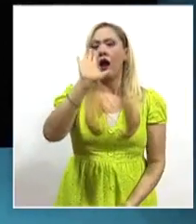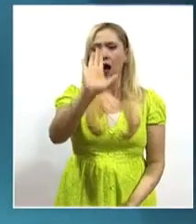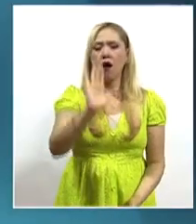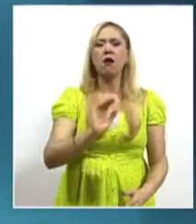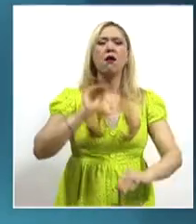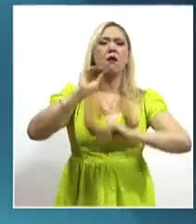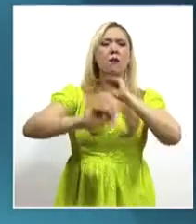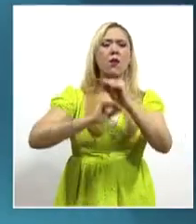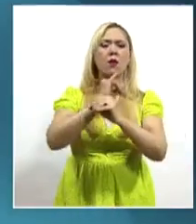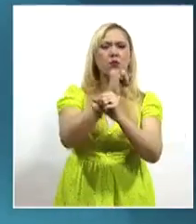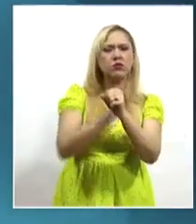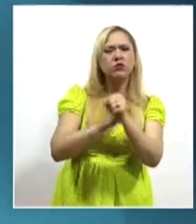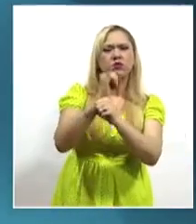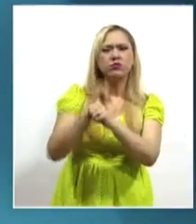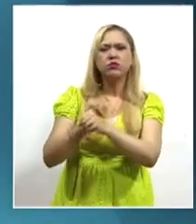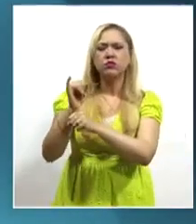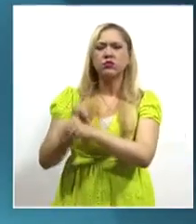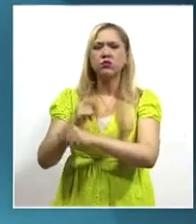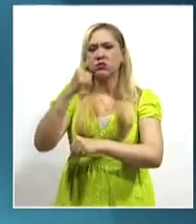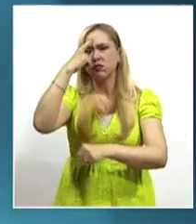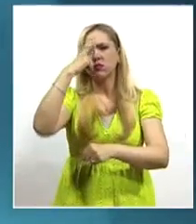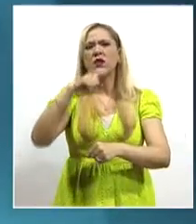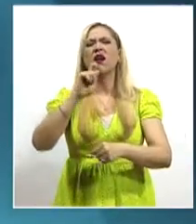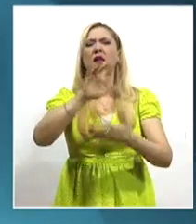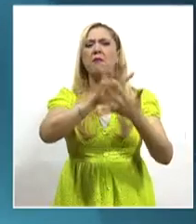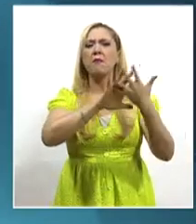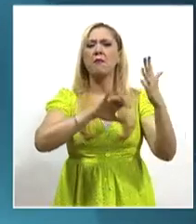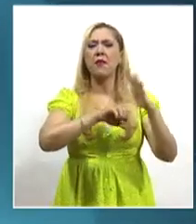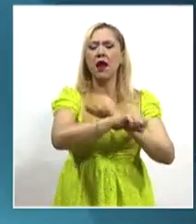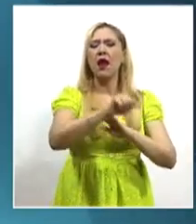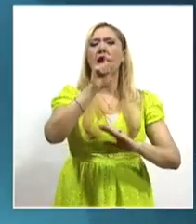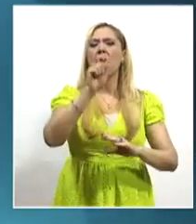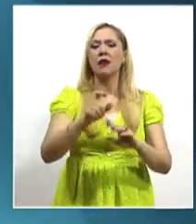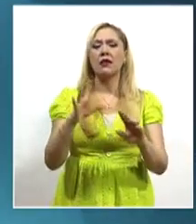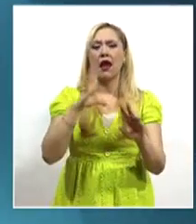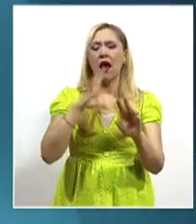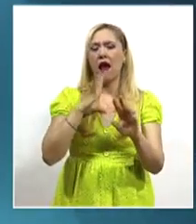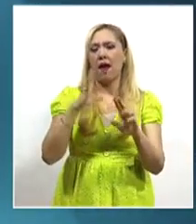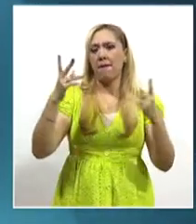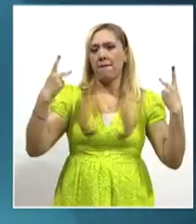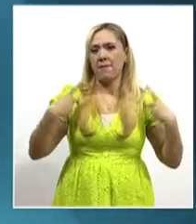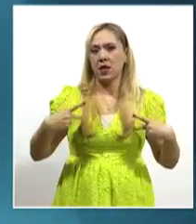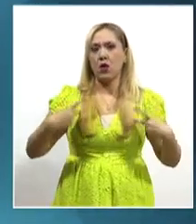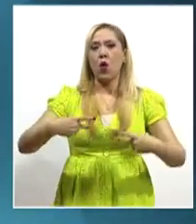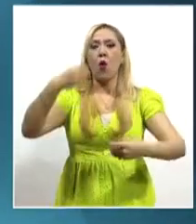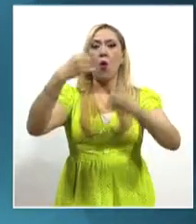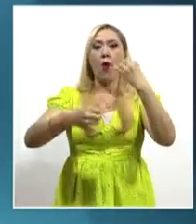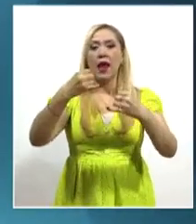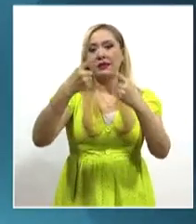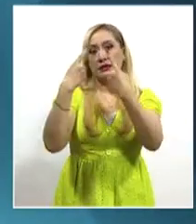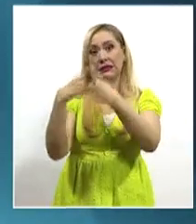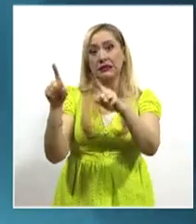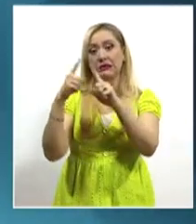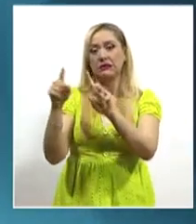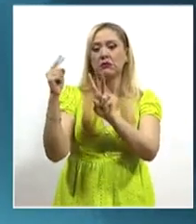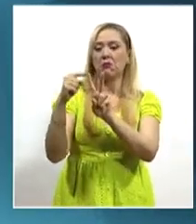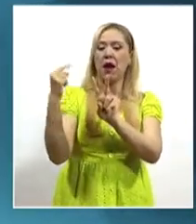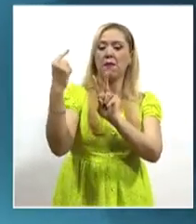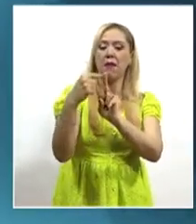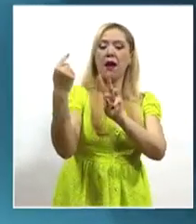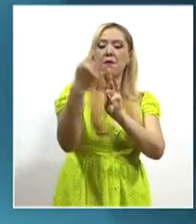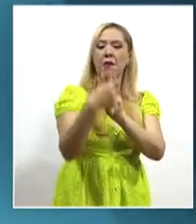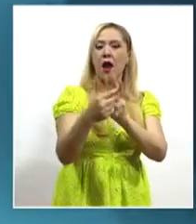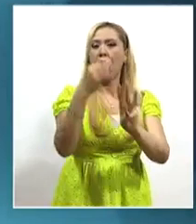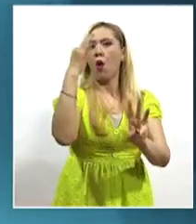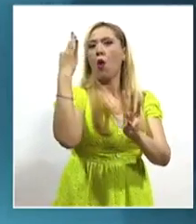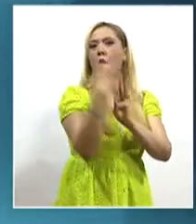operación del sistema de justicia penal adversarial. Para tal fin se componen de diversas personas juzgadoras que conocen de las distintas etapas del